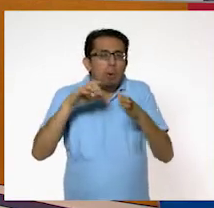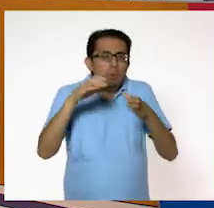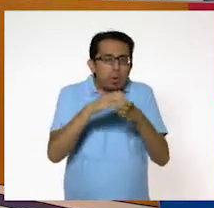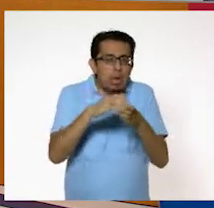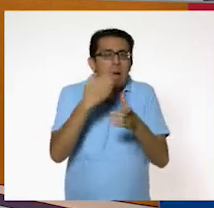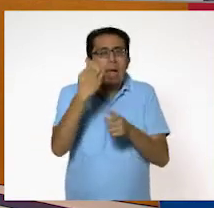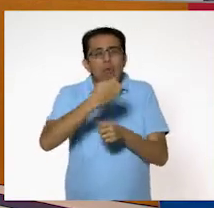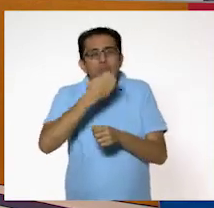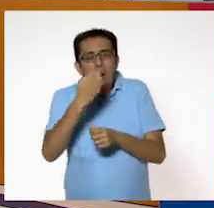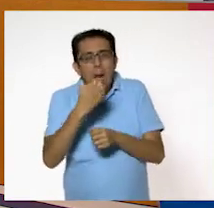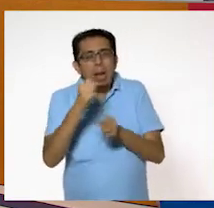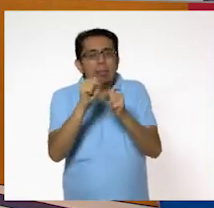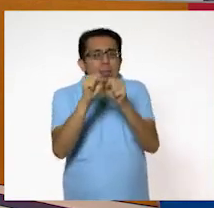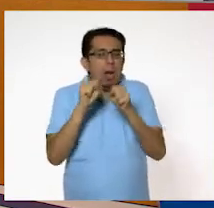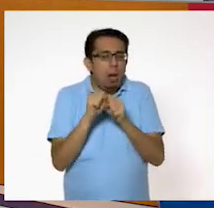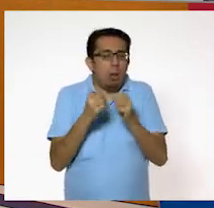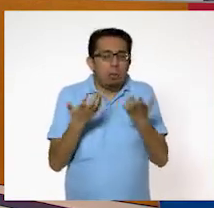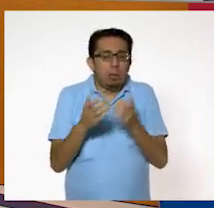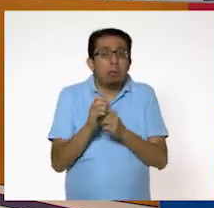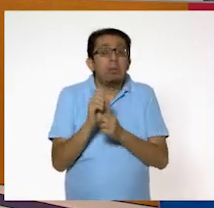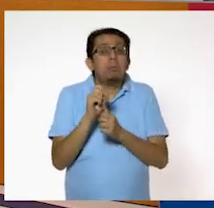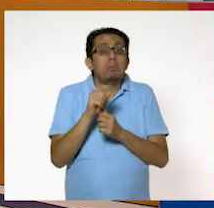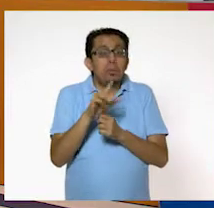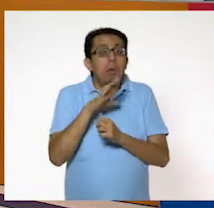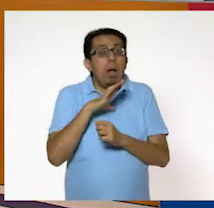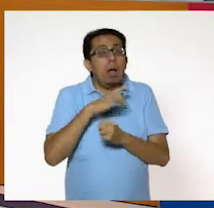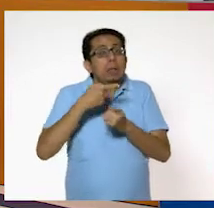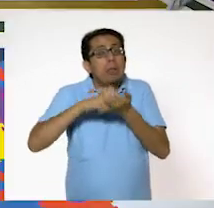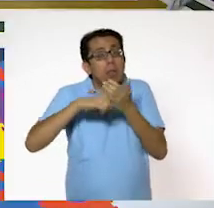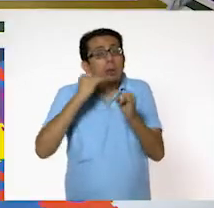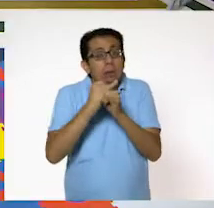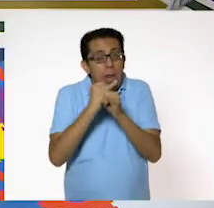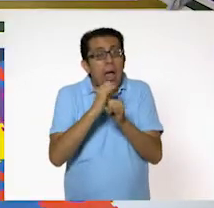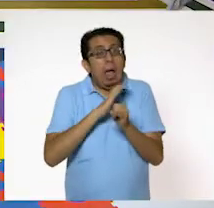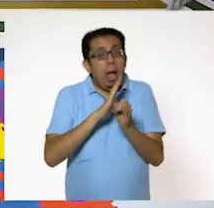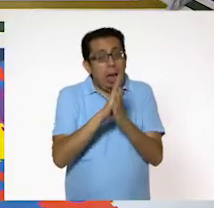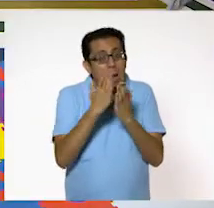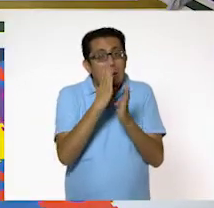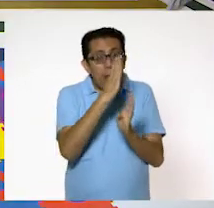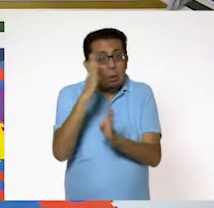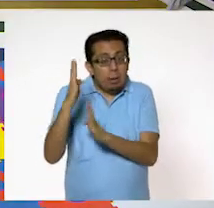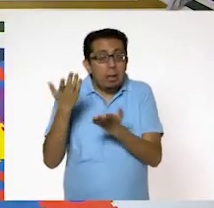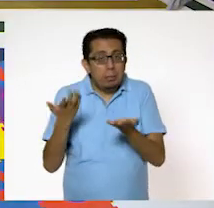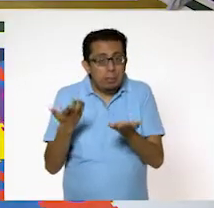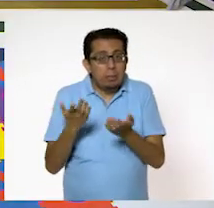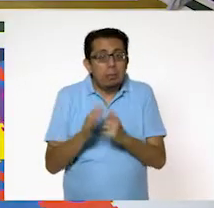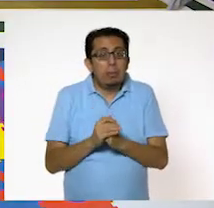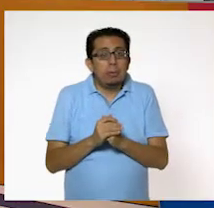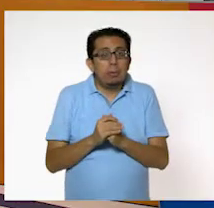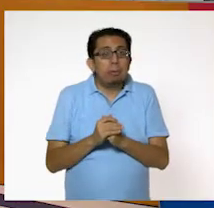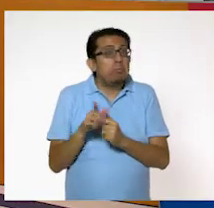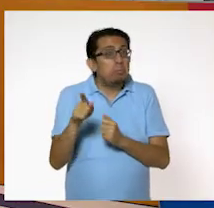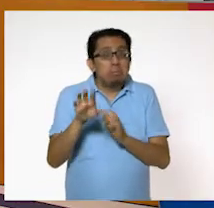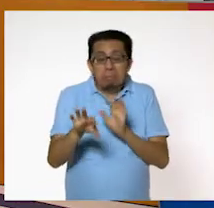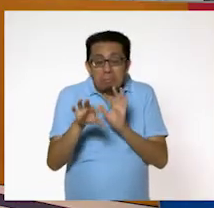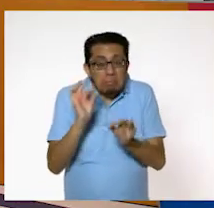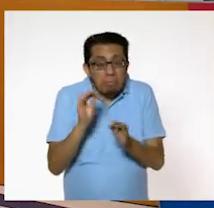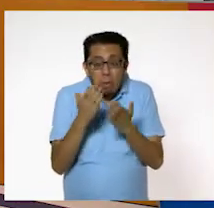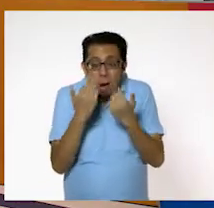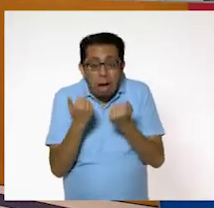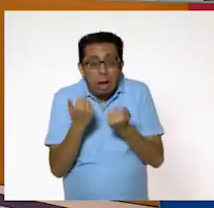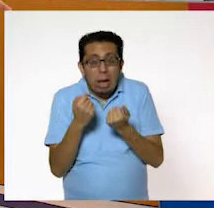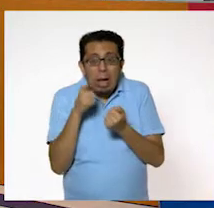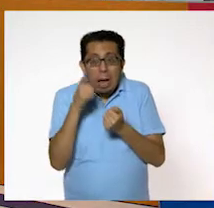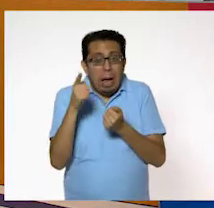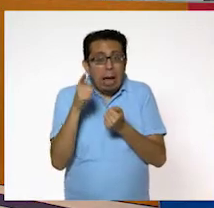escuela, de su salón o también las hay virtuales. ¿No? Sí. Si no encontramos el tomo en la biblioteca